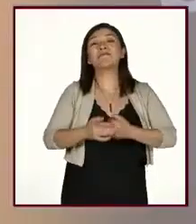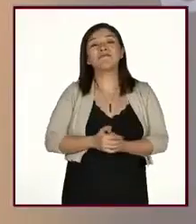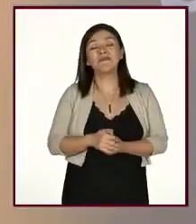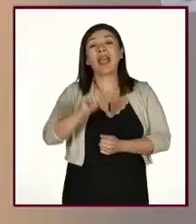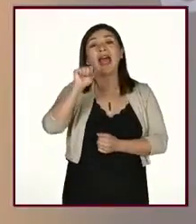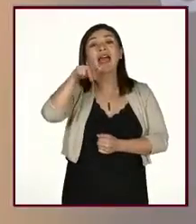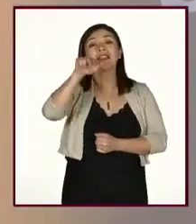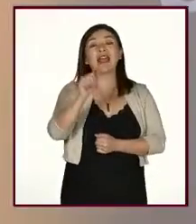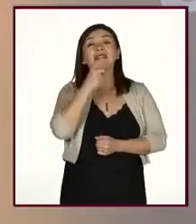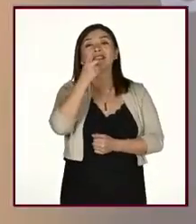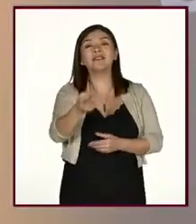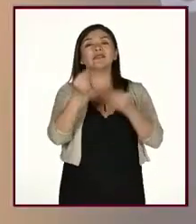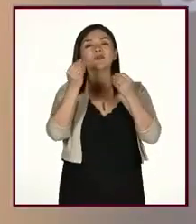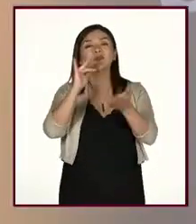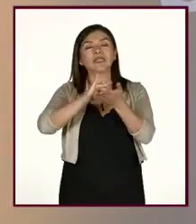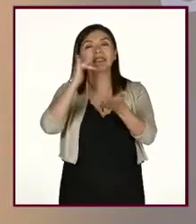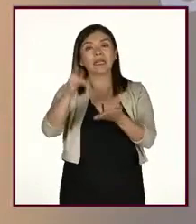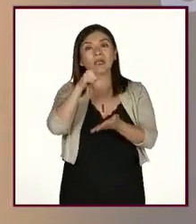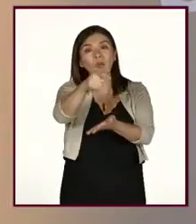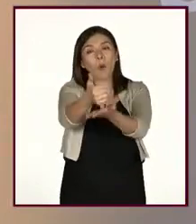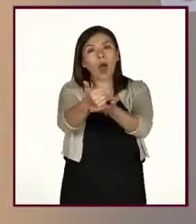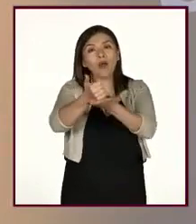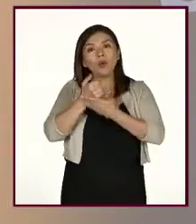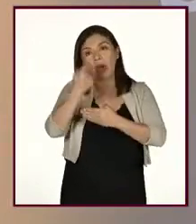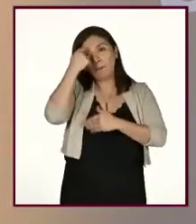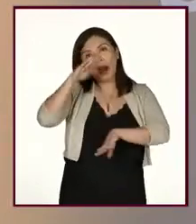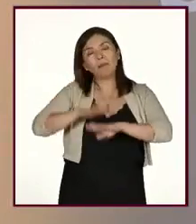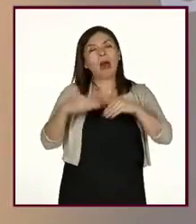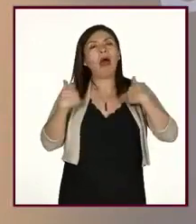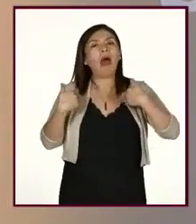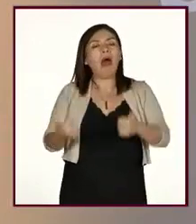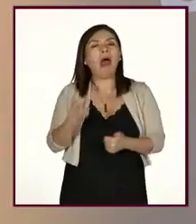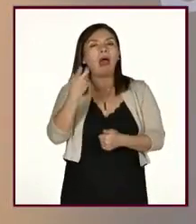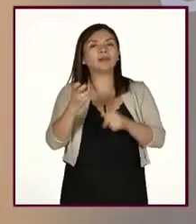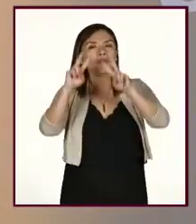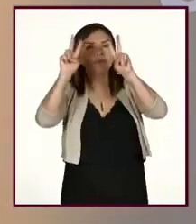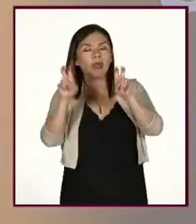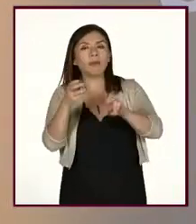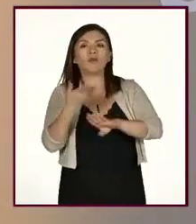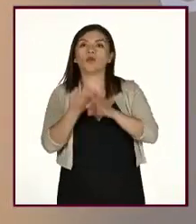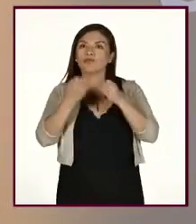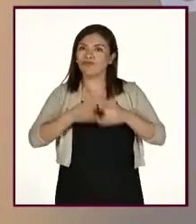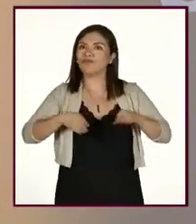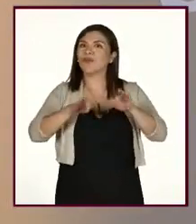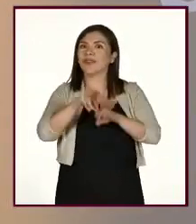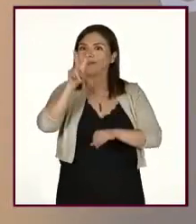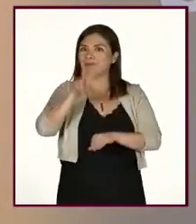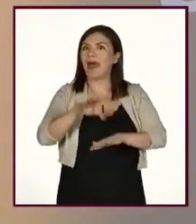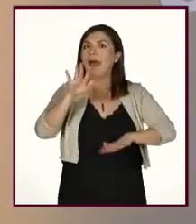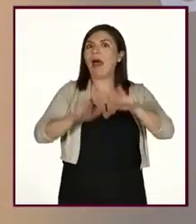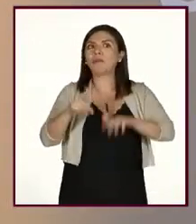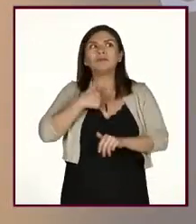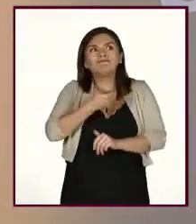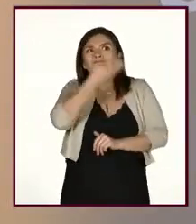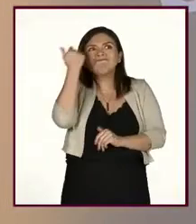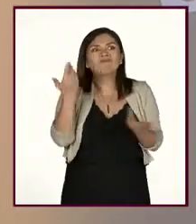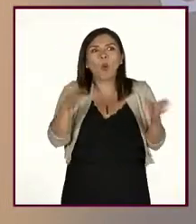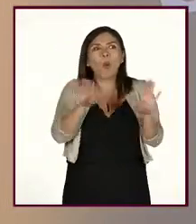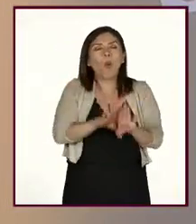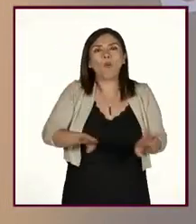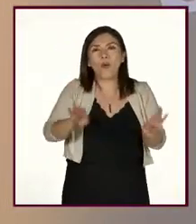Ana Villanueva, gracias por ayudarnos a comprender más estos temas. Son muy importantes, pues a veces no sabemos cómo